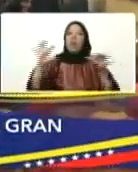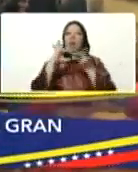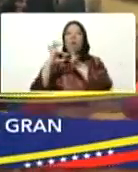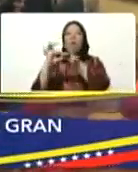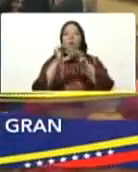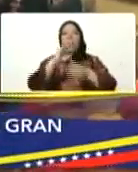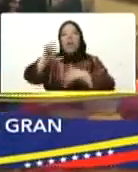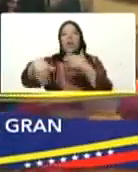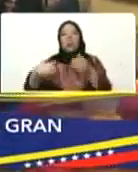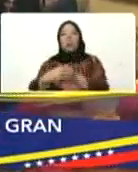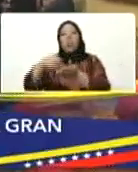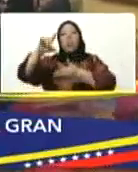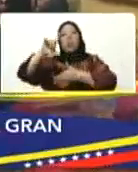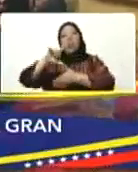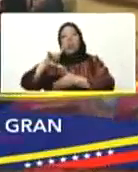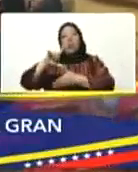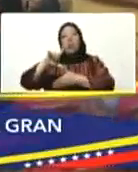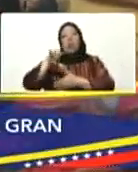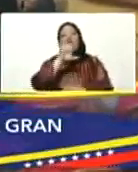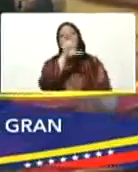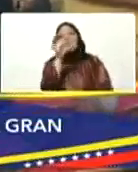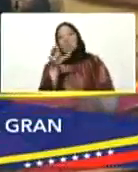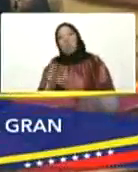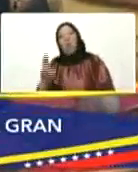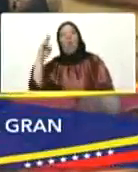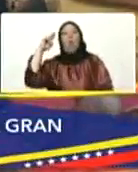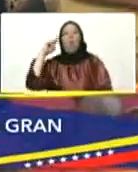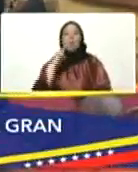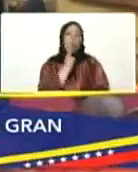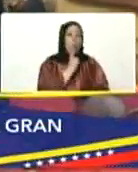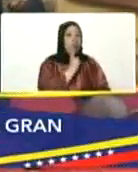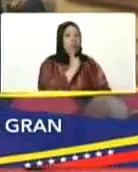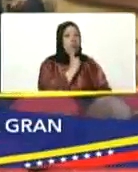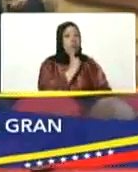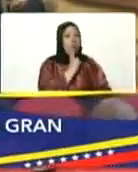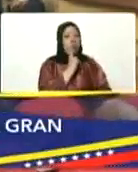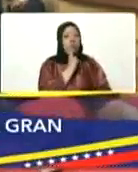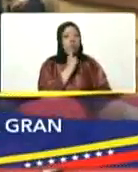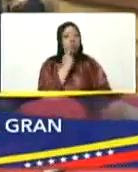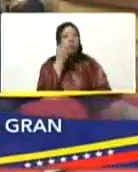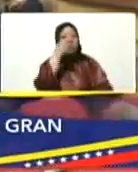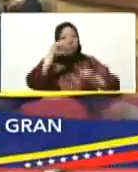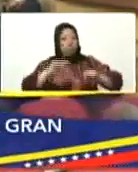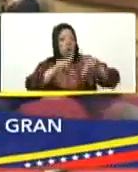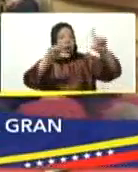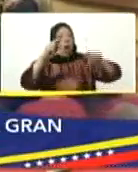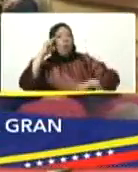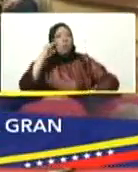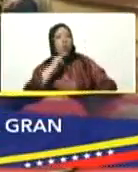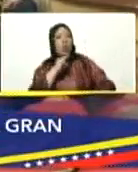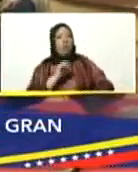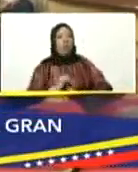de toda América Latina y el Caribe por Bolívar. Vino a reivindicar a Bolívar aquí.